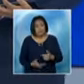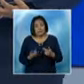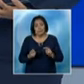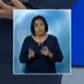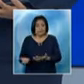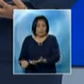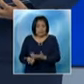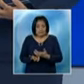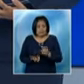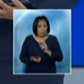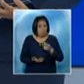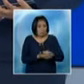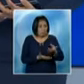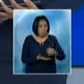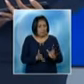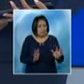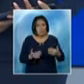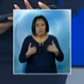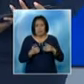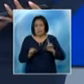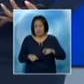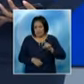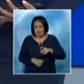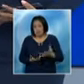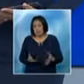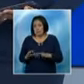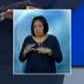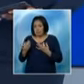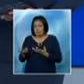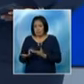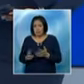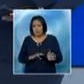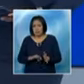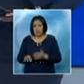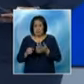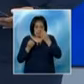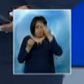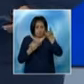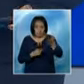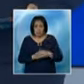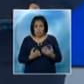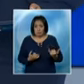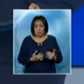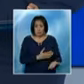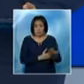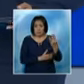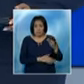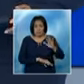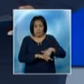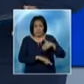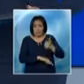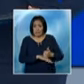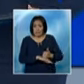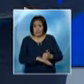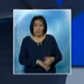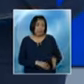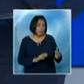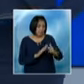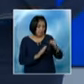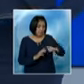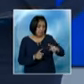y no comprar. Hay tantos animalitos en la calle que necesitan de un hogar. Y vamos a cambiar de información, porque esta mañana en ATE, la inspectora